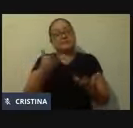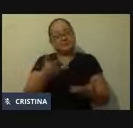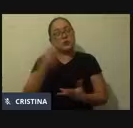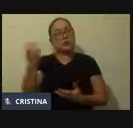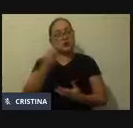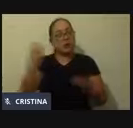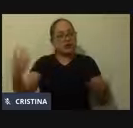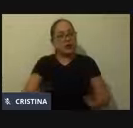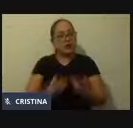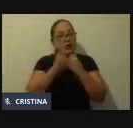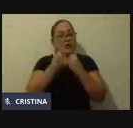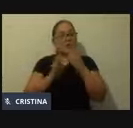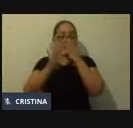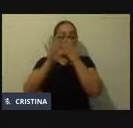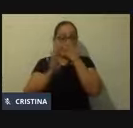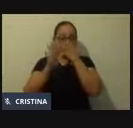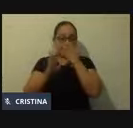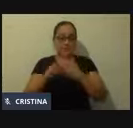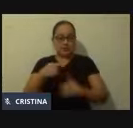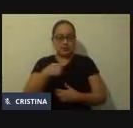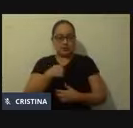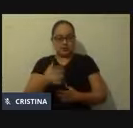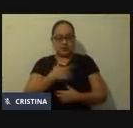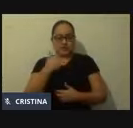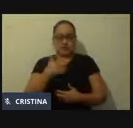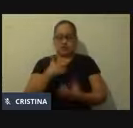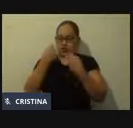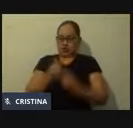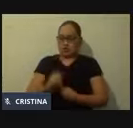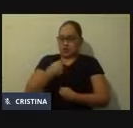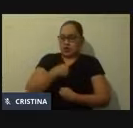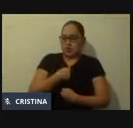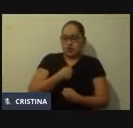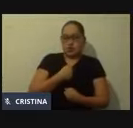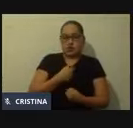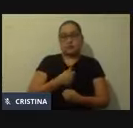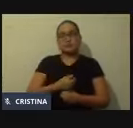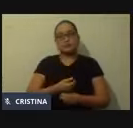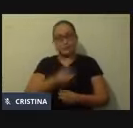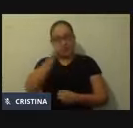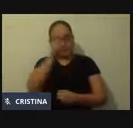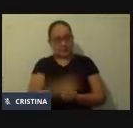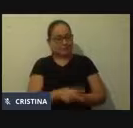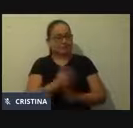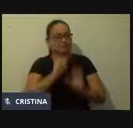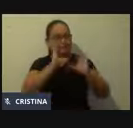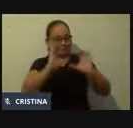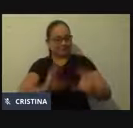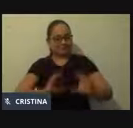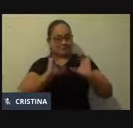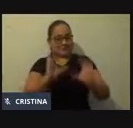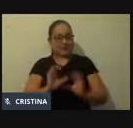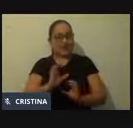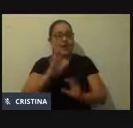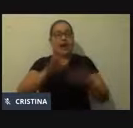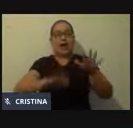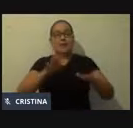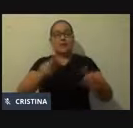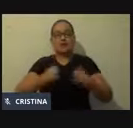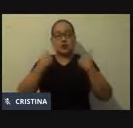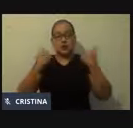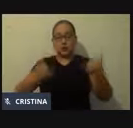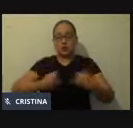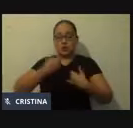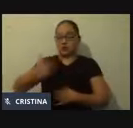tenía una máscara de como que era muy segura de mí misma, ¿no? Que ahí aguas, mamás, porque pues al final los adolescentes que se ponen